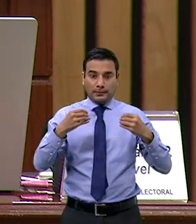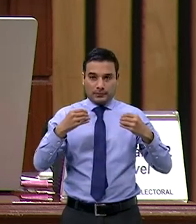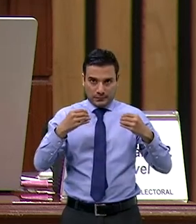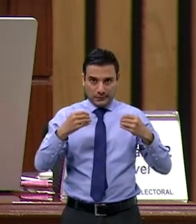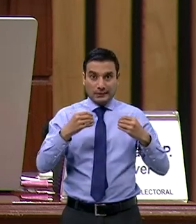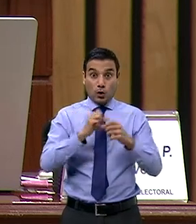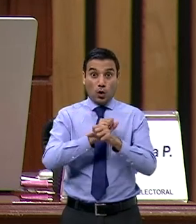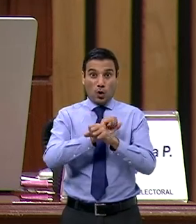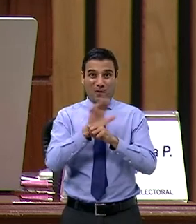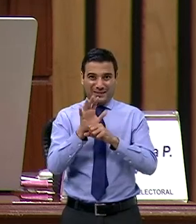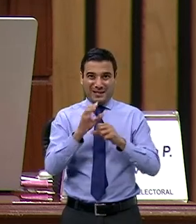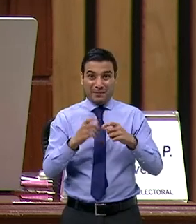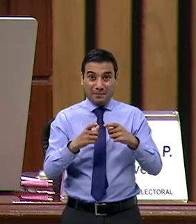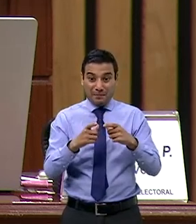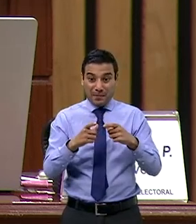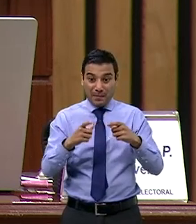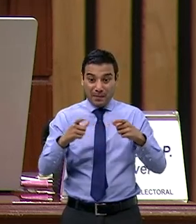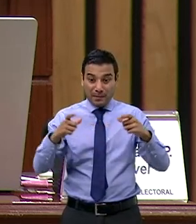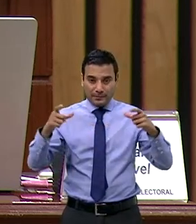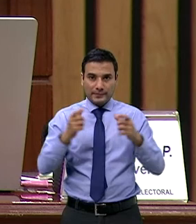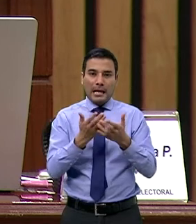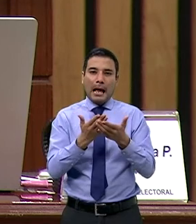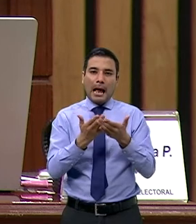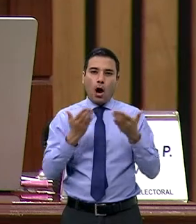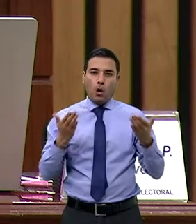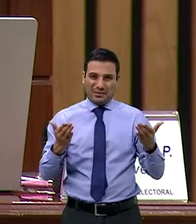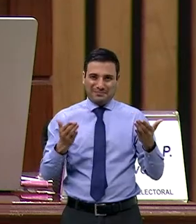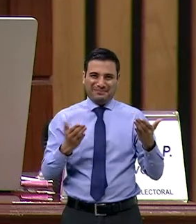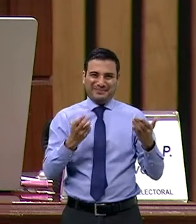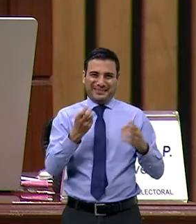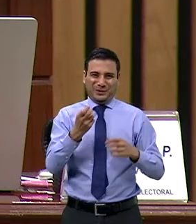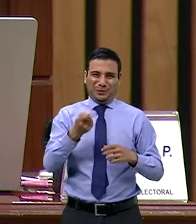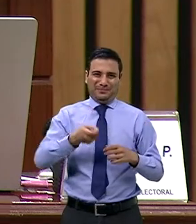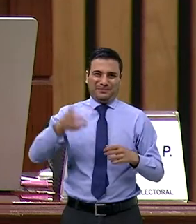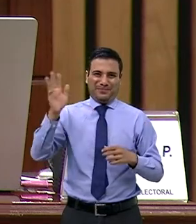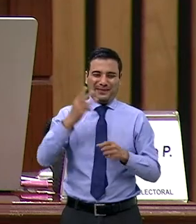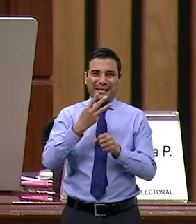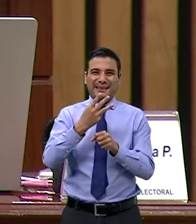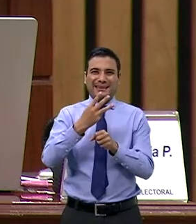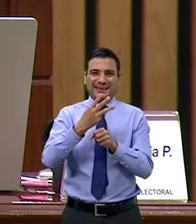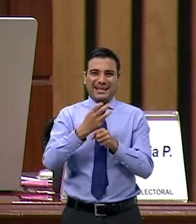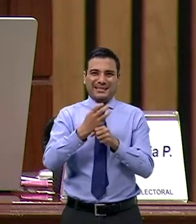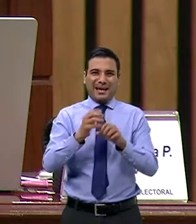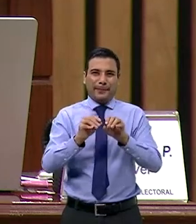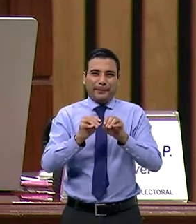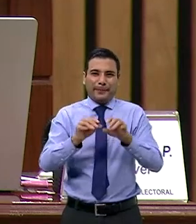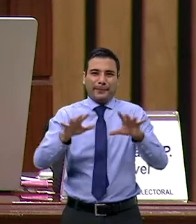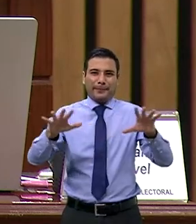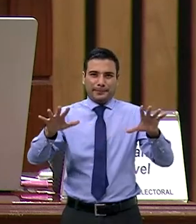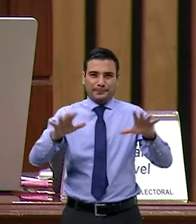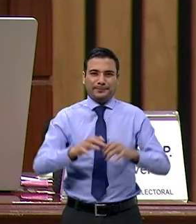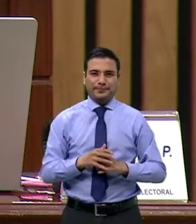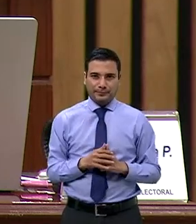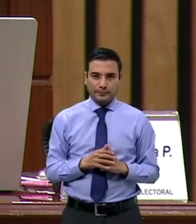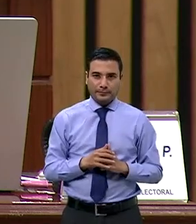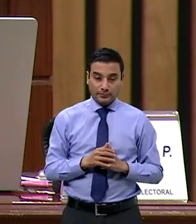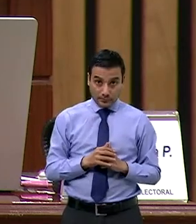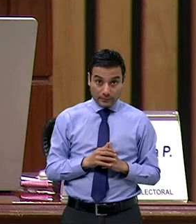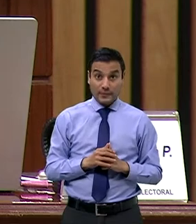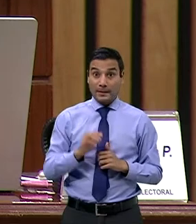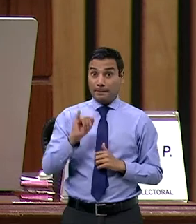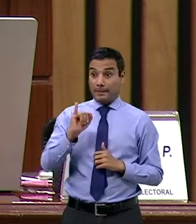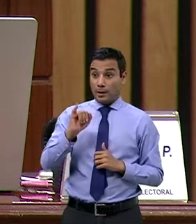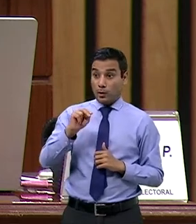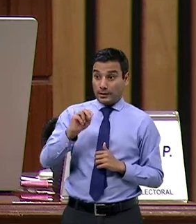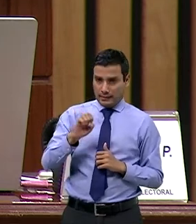encontramos ante lo que conocemos como la tercera ola sin embargo debe subrayarse que el ine implementó todas las medidas y protocolos